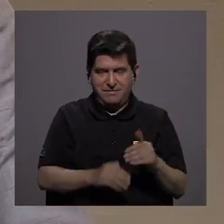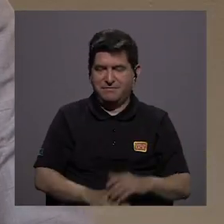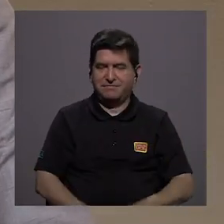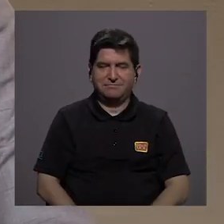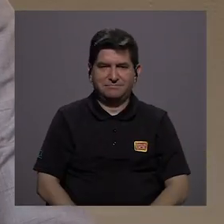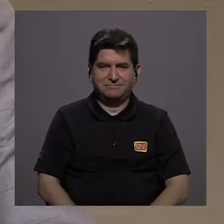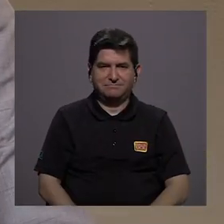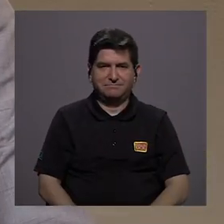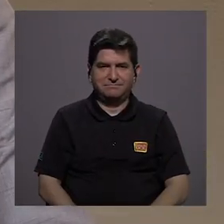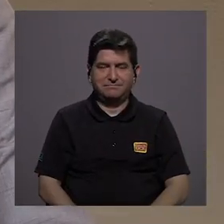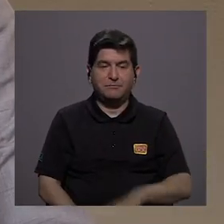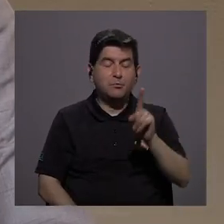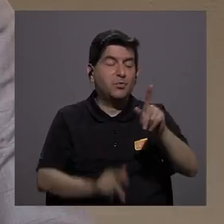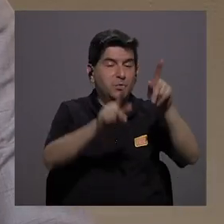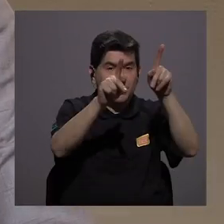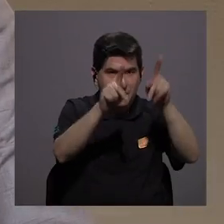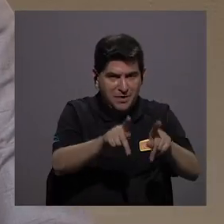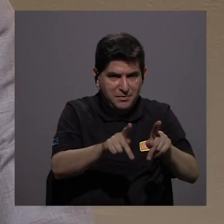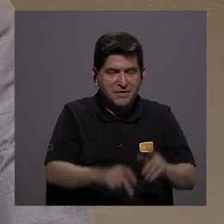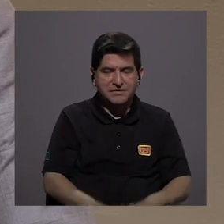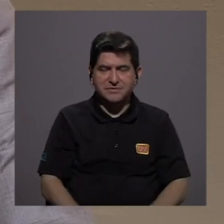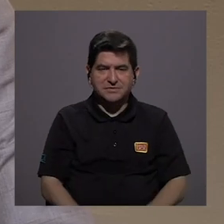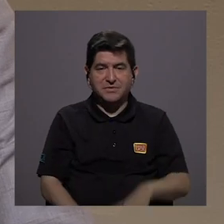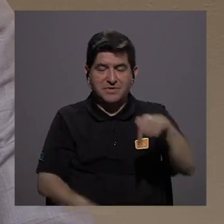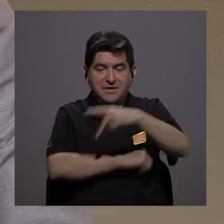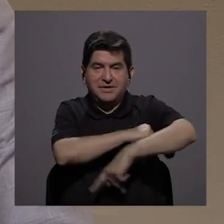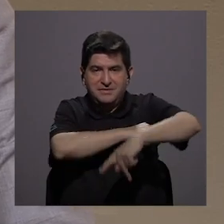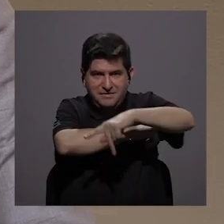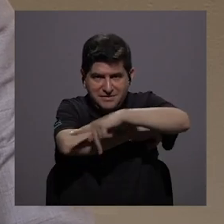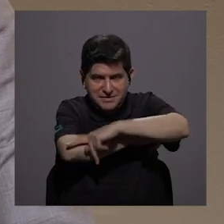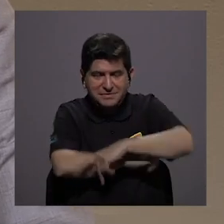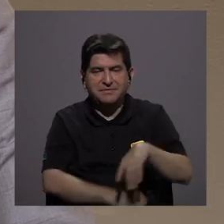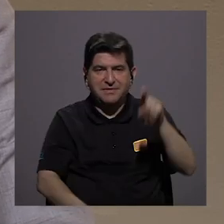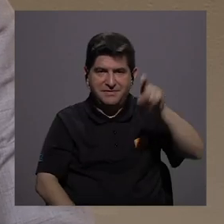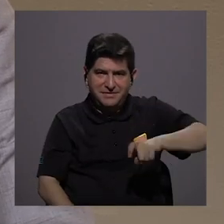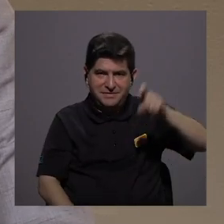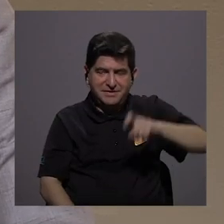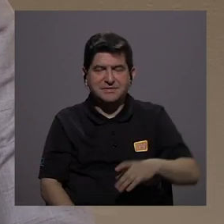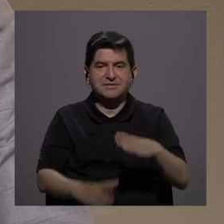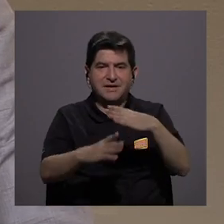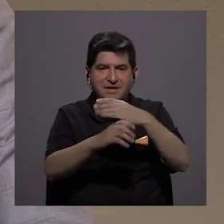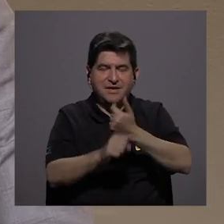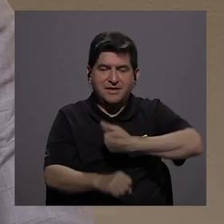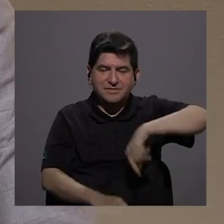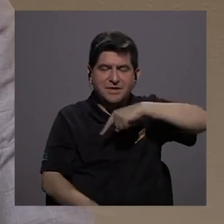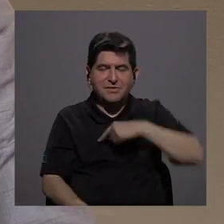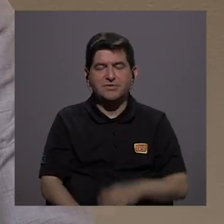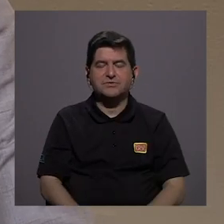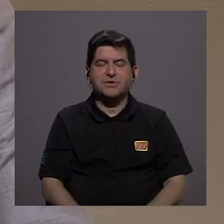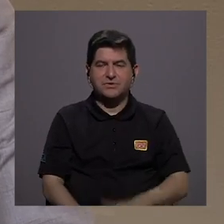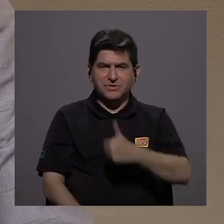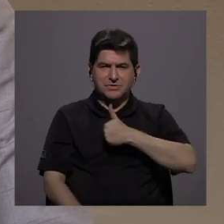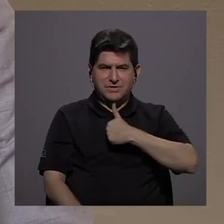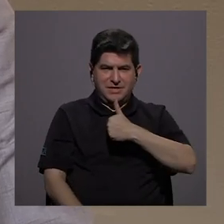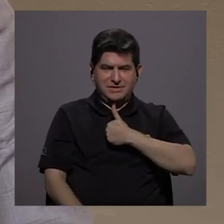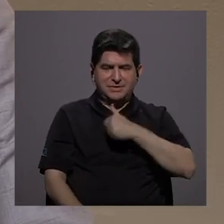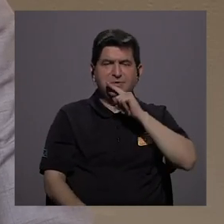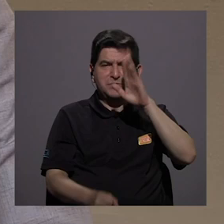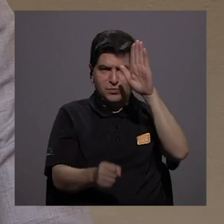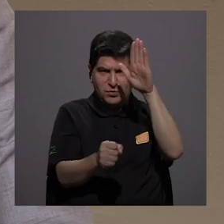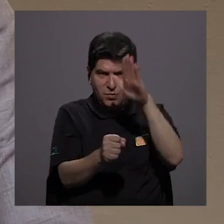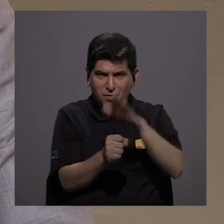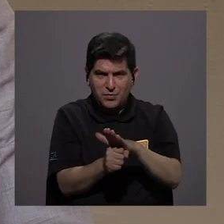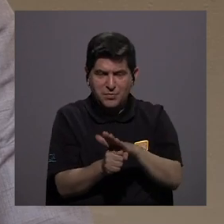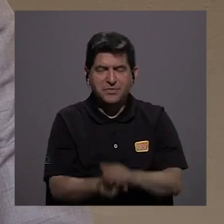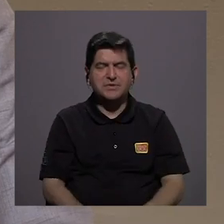y por cada ciudadano, por cada ciudadana en este país debemos de hacernos autocompositivos y